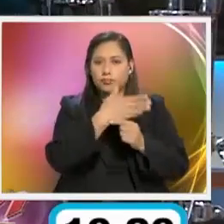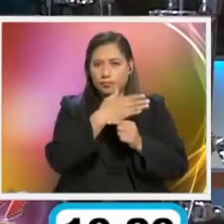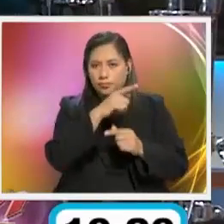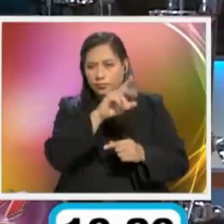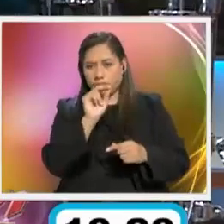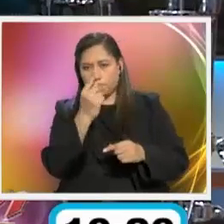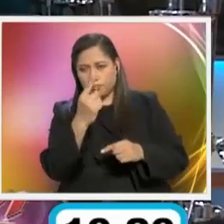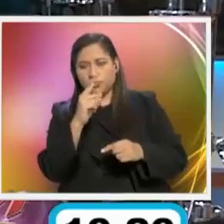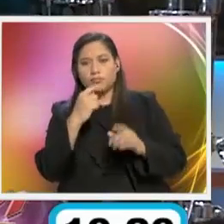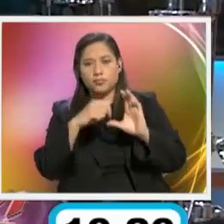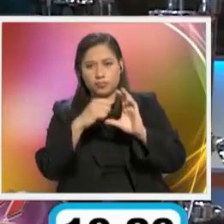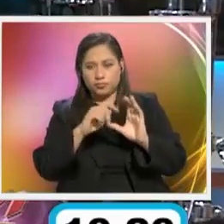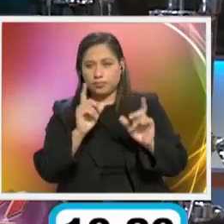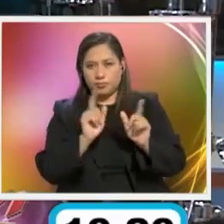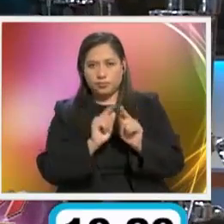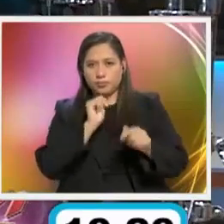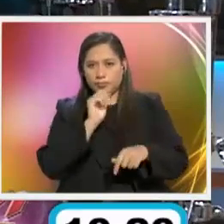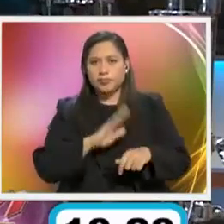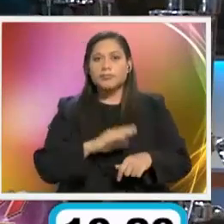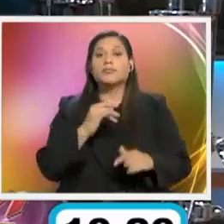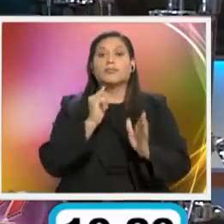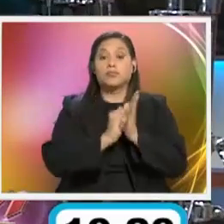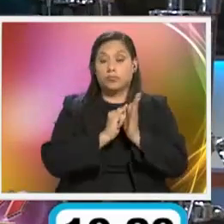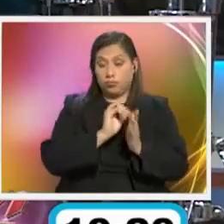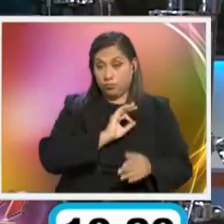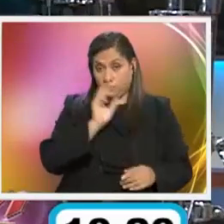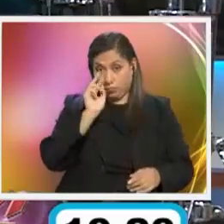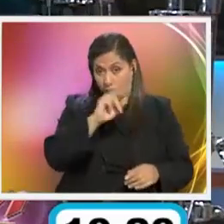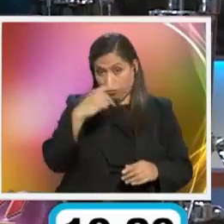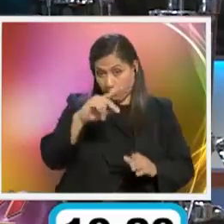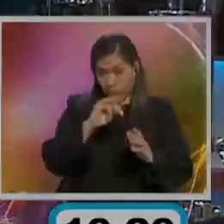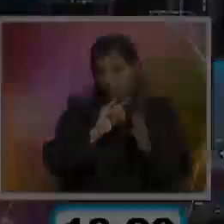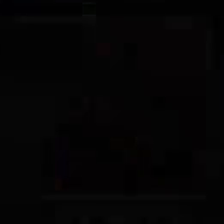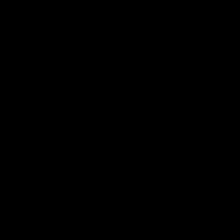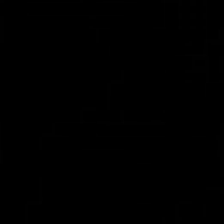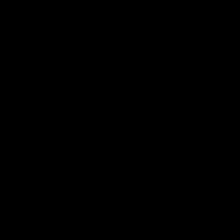Nada más esas tenemos por lo pronto. Y también en YouTube podemos ver todos sus Por videos, supuesto, ¿verdad? en los canales de Patrulla 81.